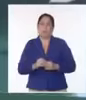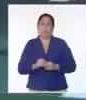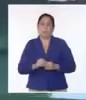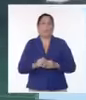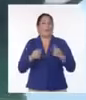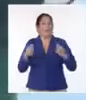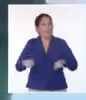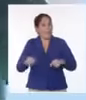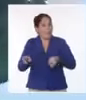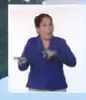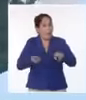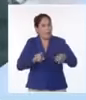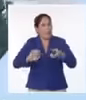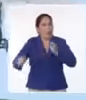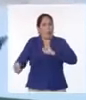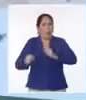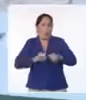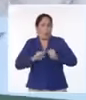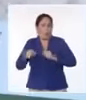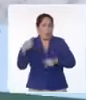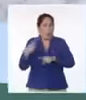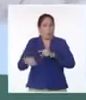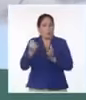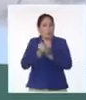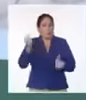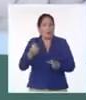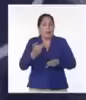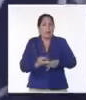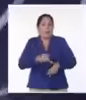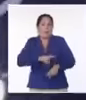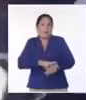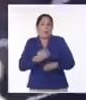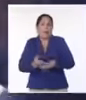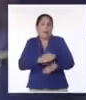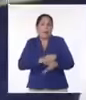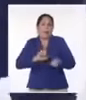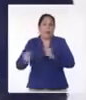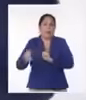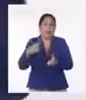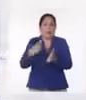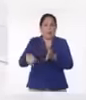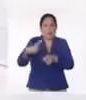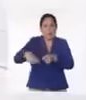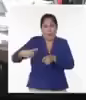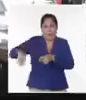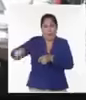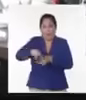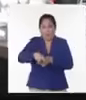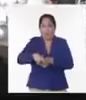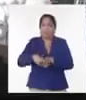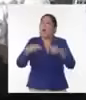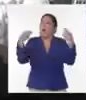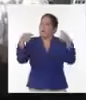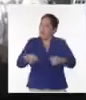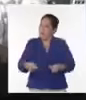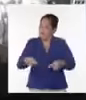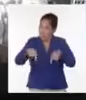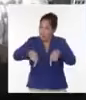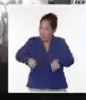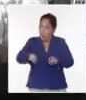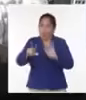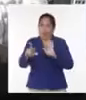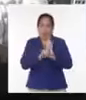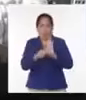las administraciones, así como garantizar la prevención efectiva y el control de los recursos. Actuar con firmeza en el marco de la